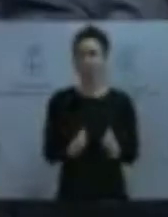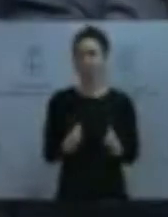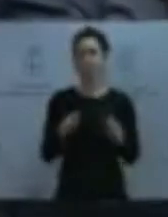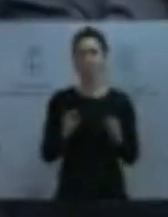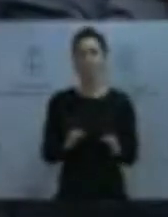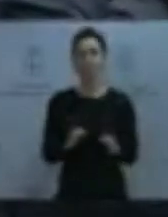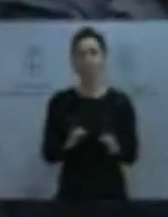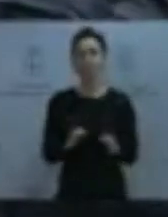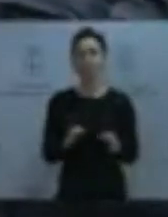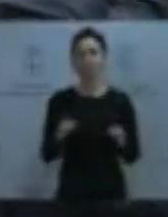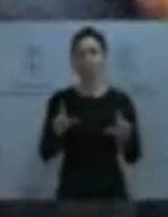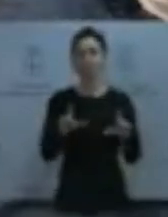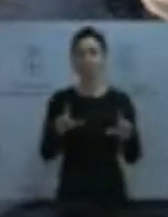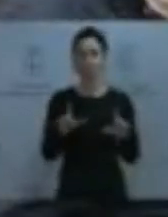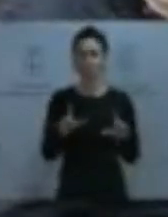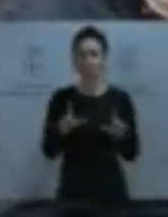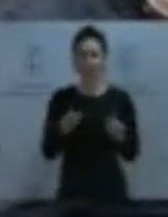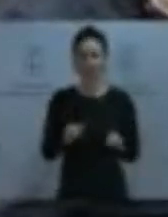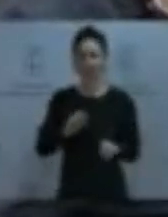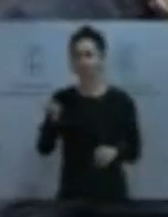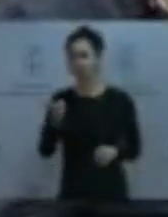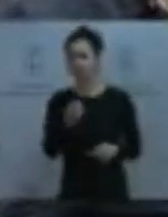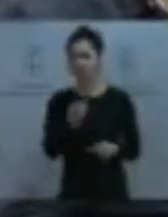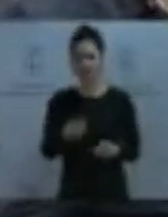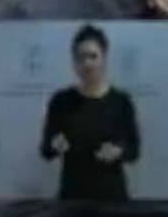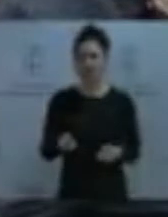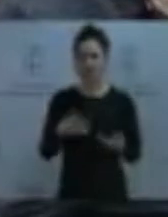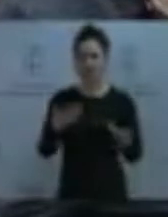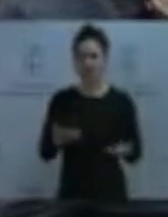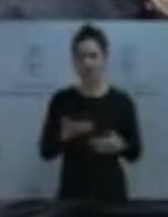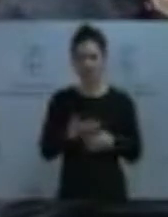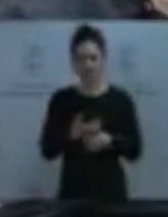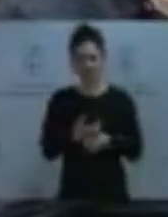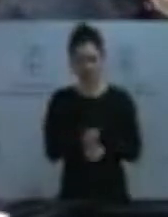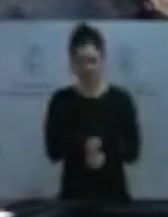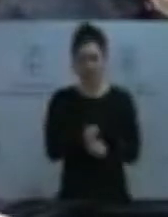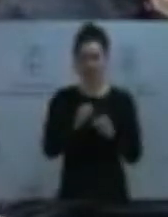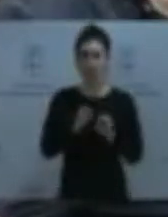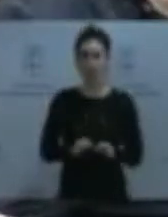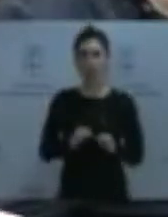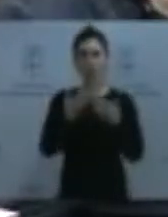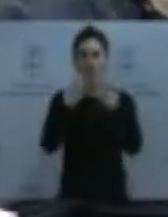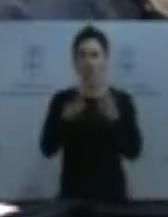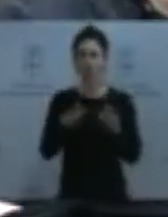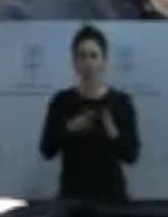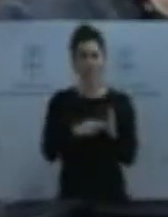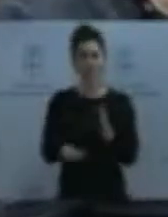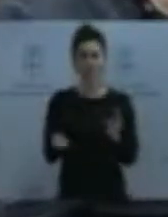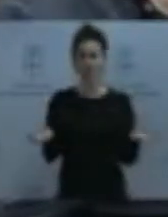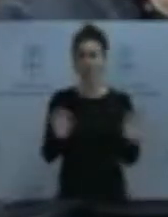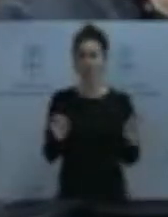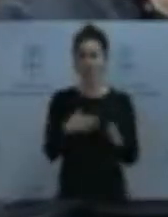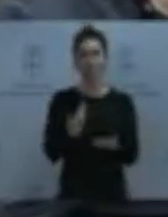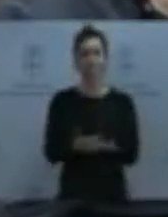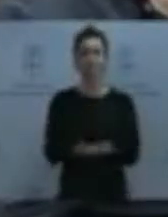la necesitaba. Retorcieron el uso del principio de neutralidad tecnológica para justificar el desembolso y ponerle una alfombra roja